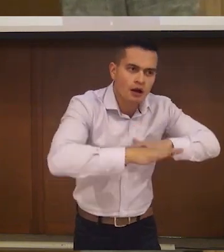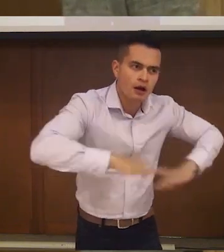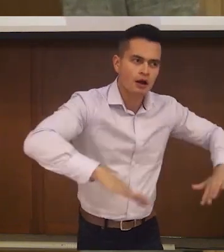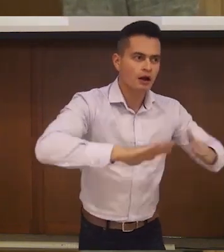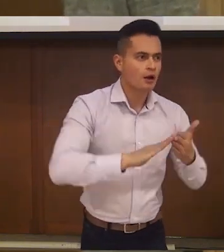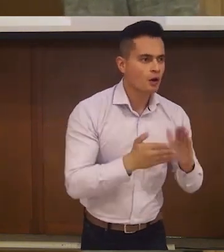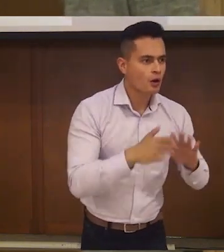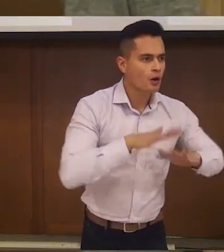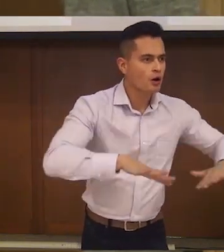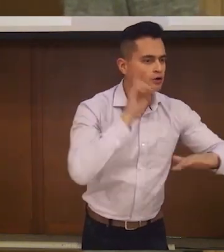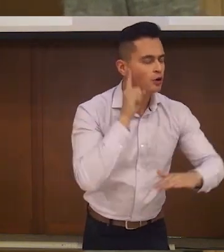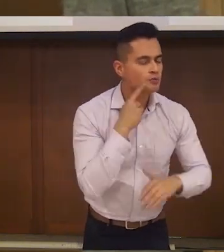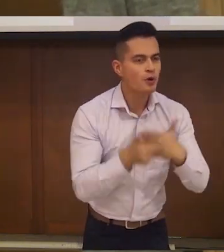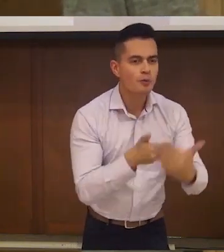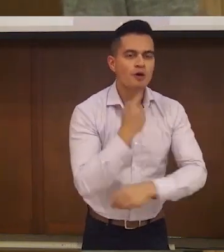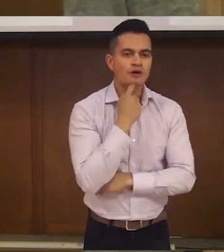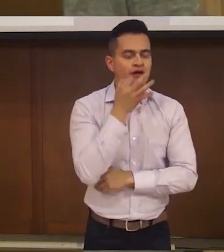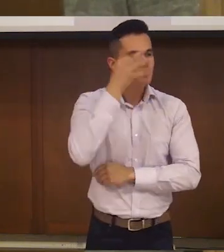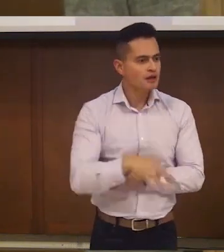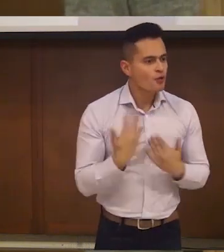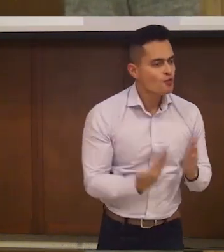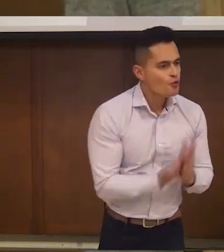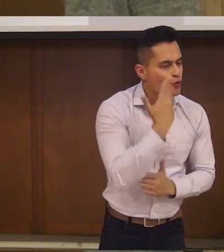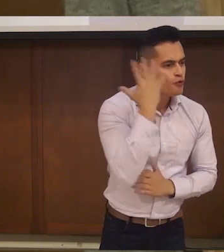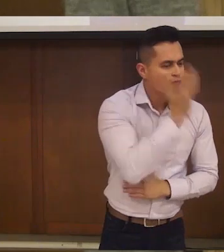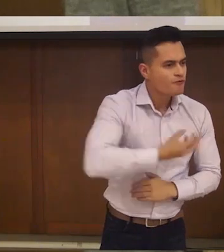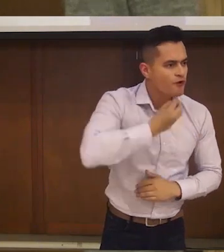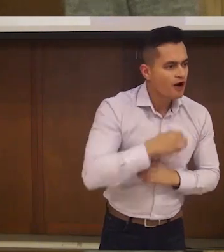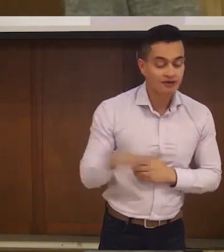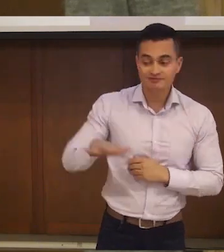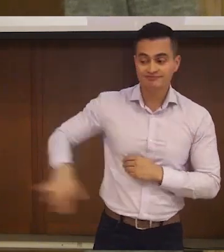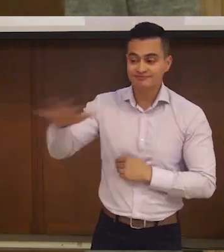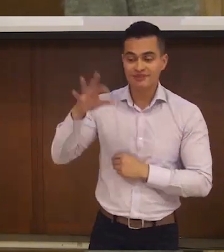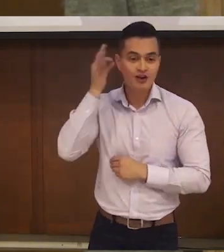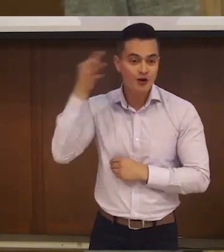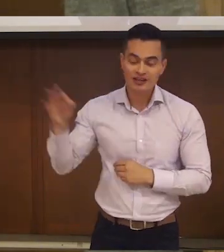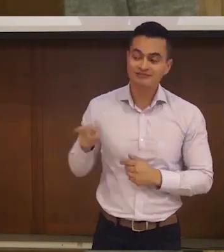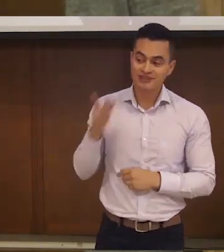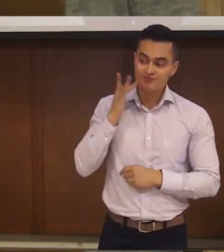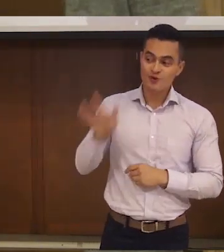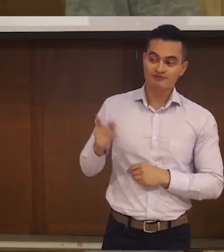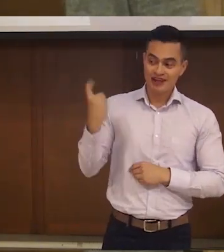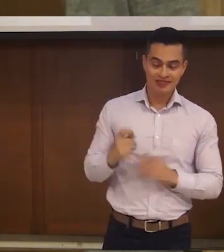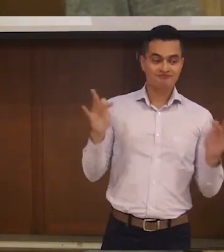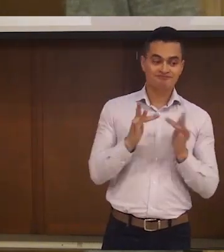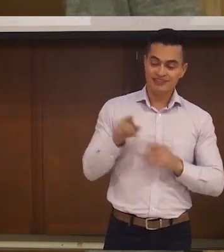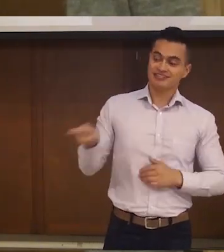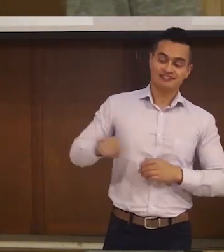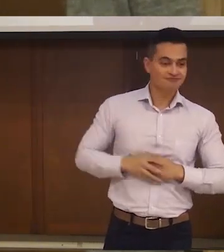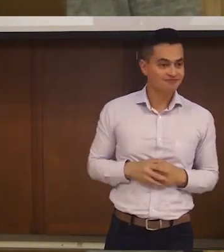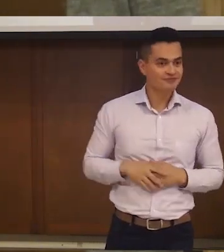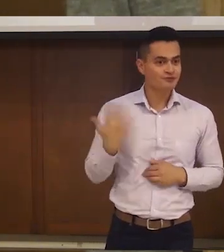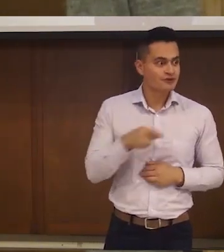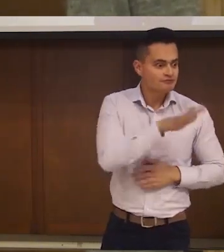y por eso digo, no saben lo que se pierden los oyentes que no conocen este mundo, no tienen idea de la maravilla que se